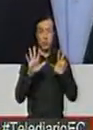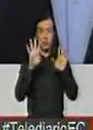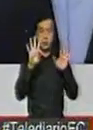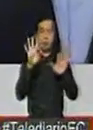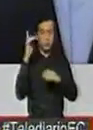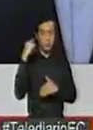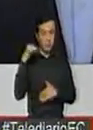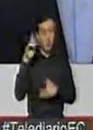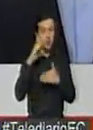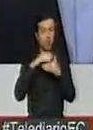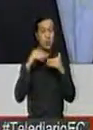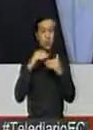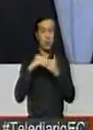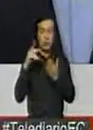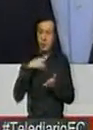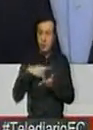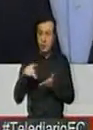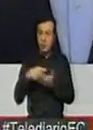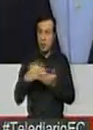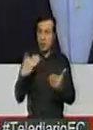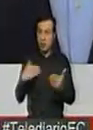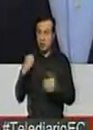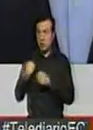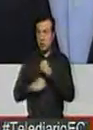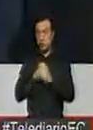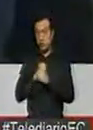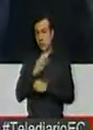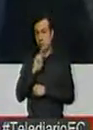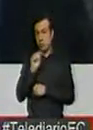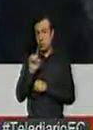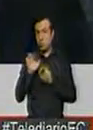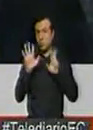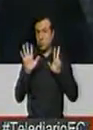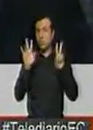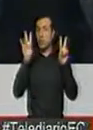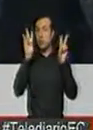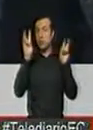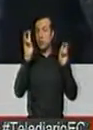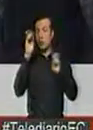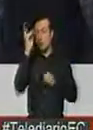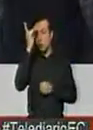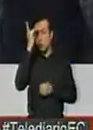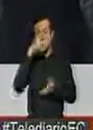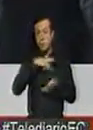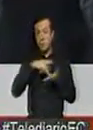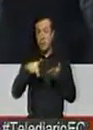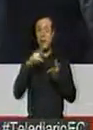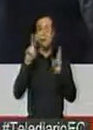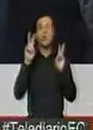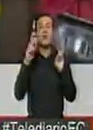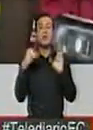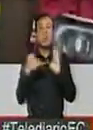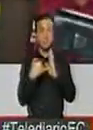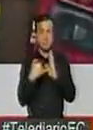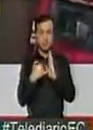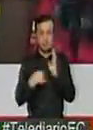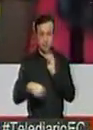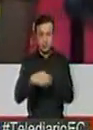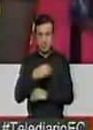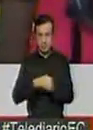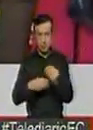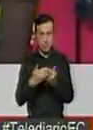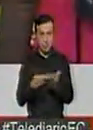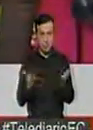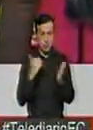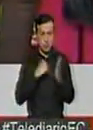millones de dólares desde el año 2018 por concepto de pago de IVA. Según lo ha informado el ministro